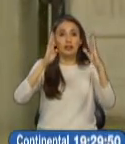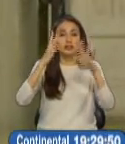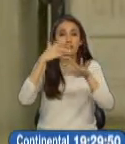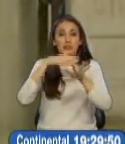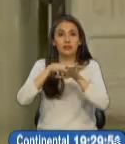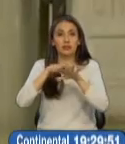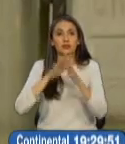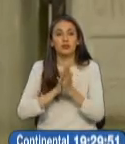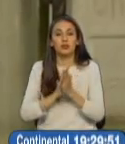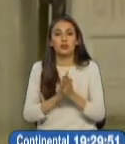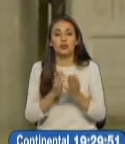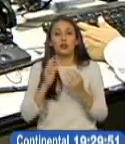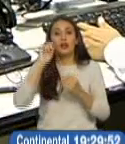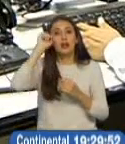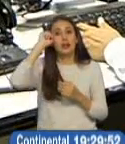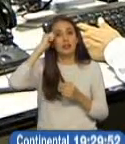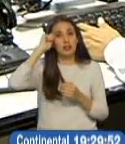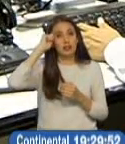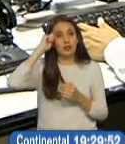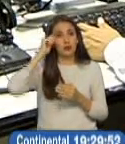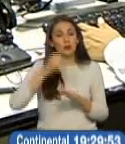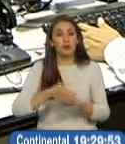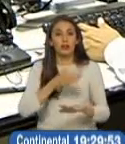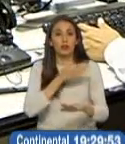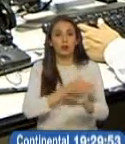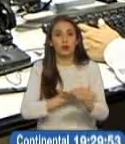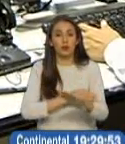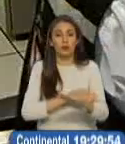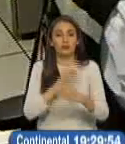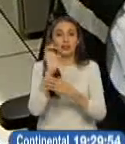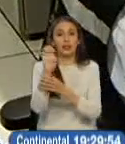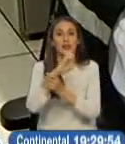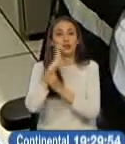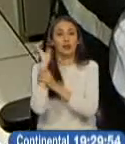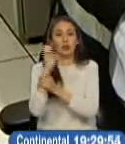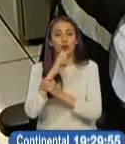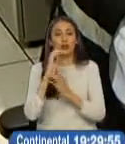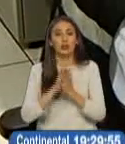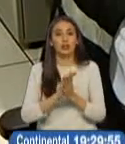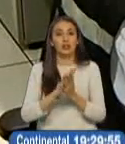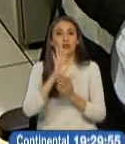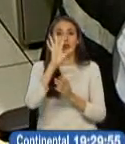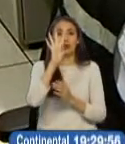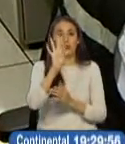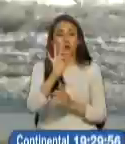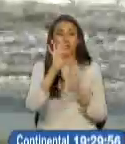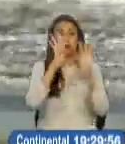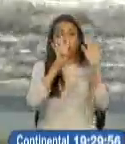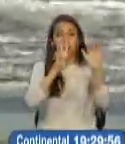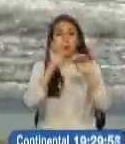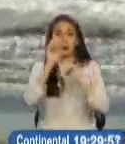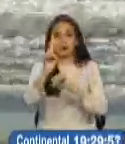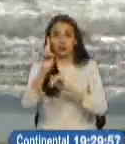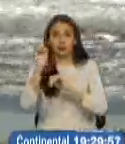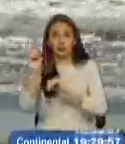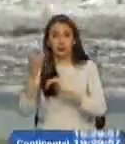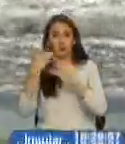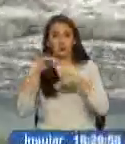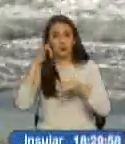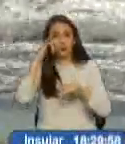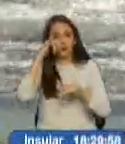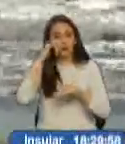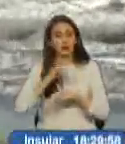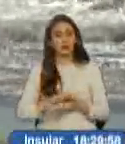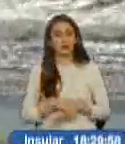con lo que además recuerdan a los ciudadanos que el único número de emergencias y servicios es el 911. Mirta